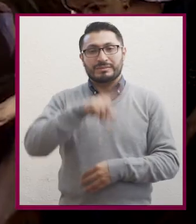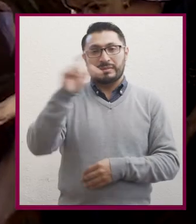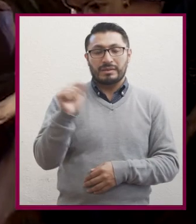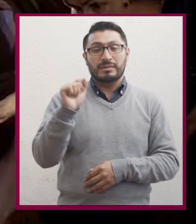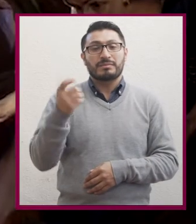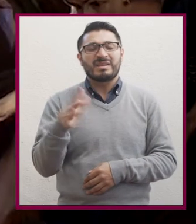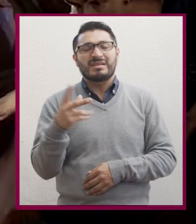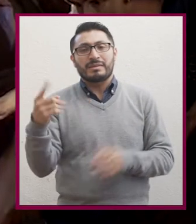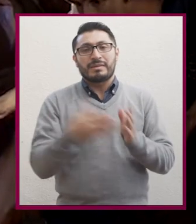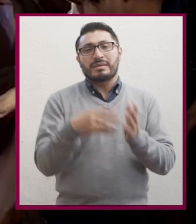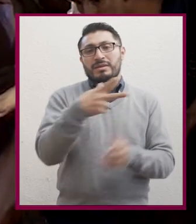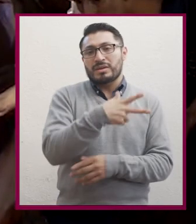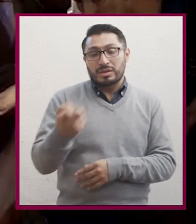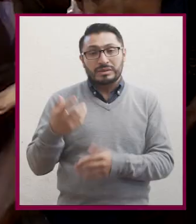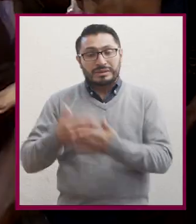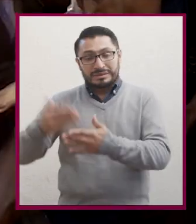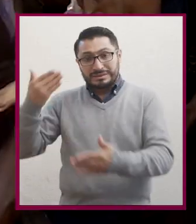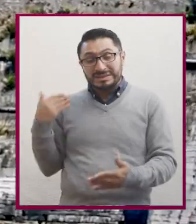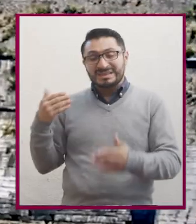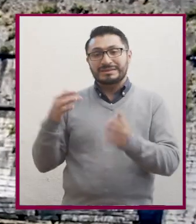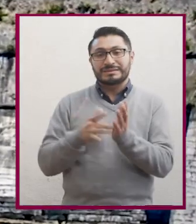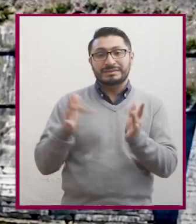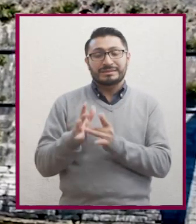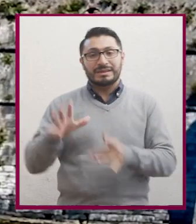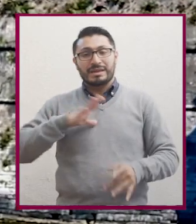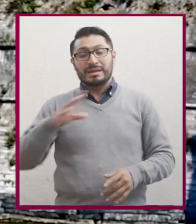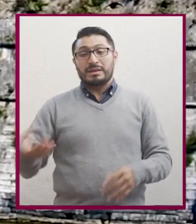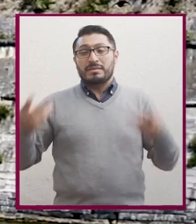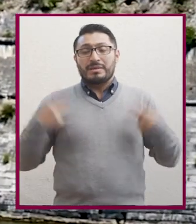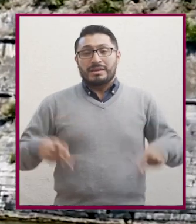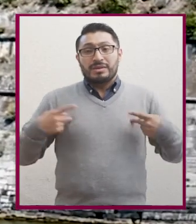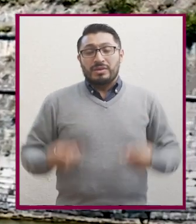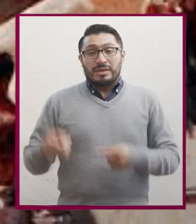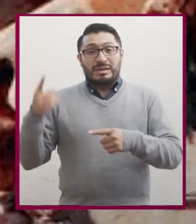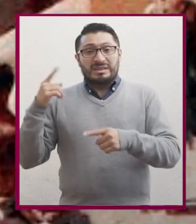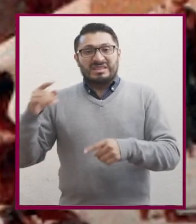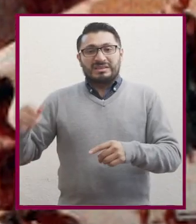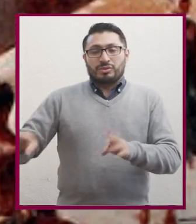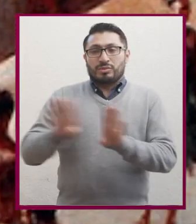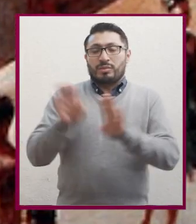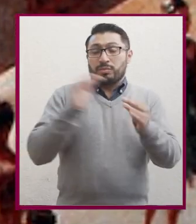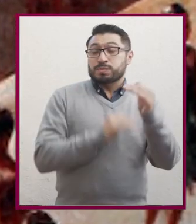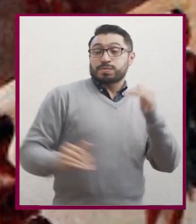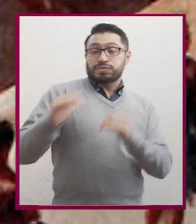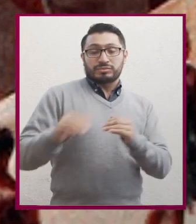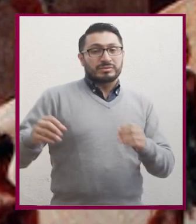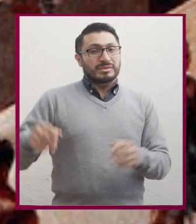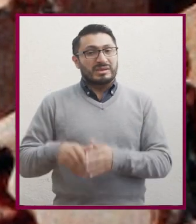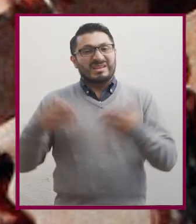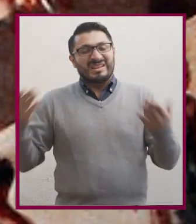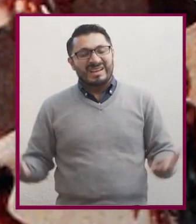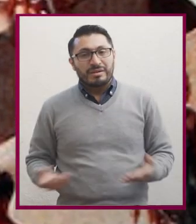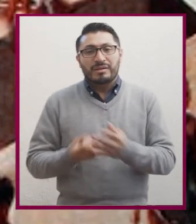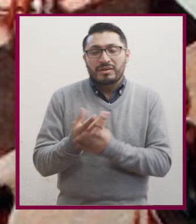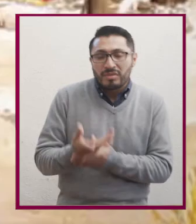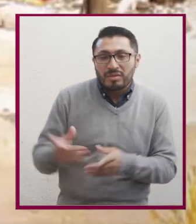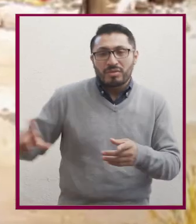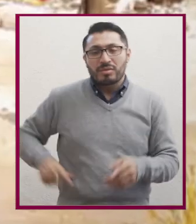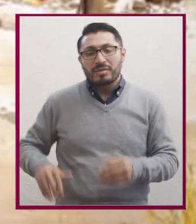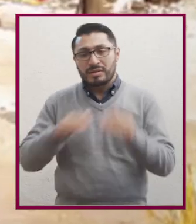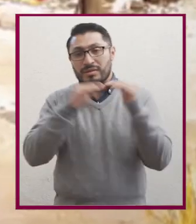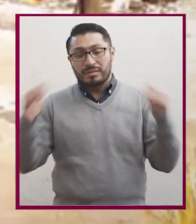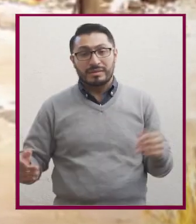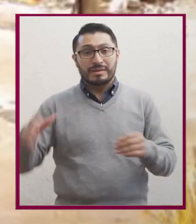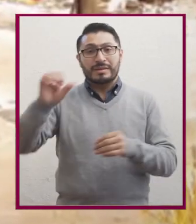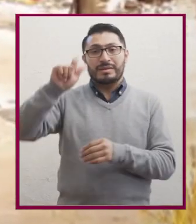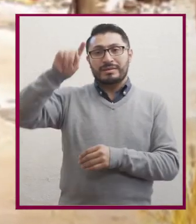era, Atenas pasó de tener reyes y dictadores a un nuevo tipo de gobierno más democrático. La democracia de Atenas era para